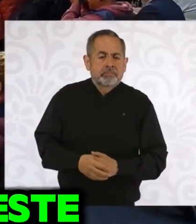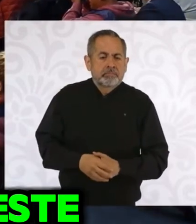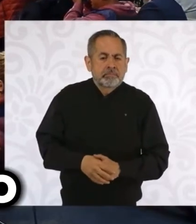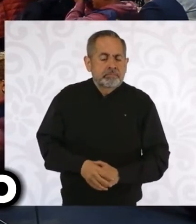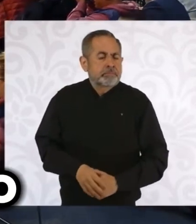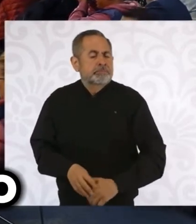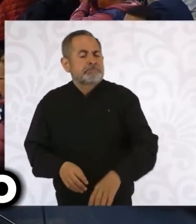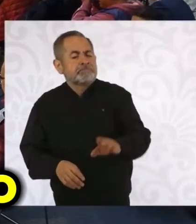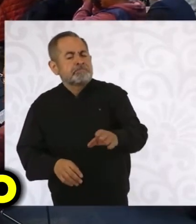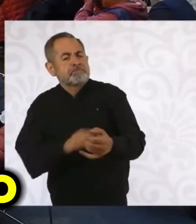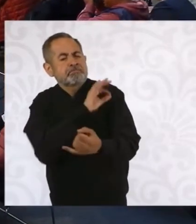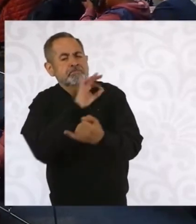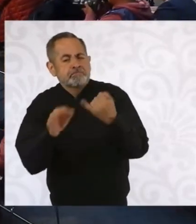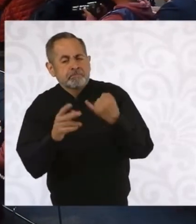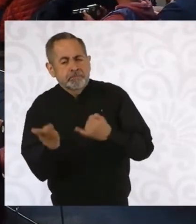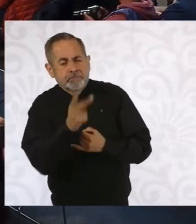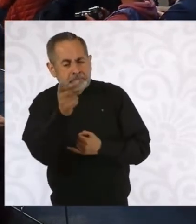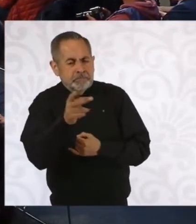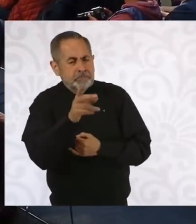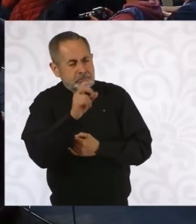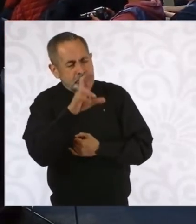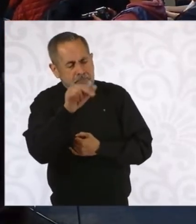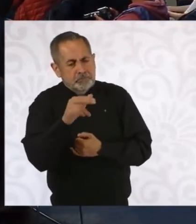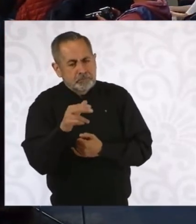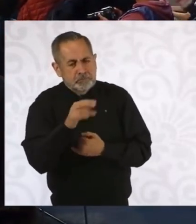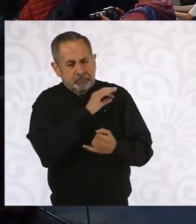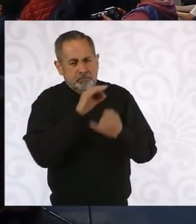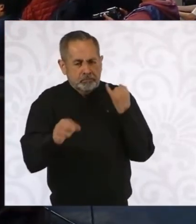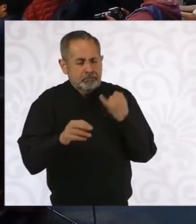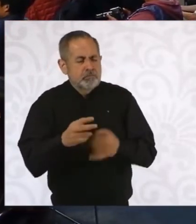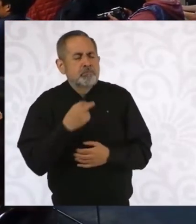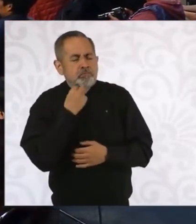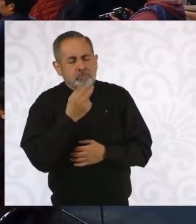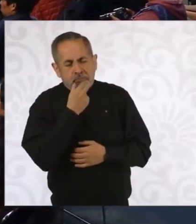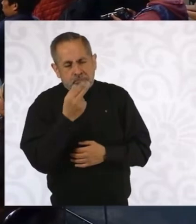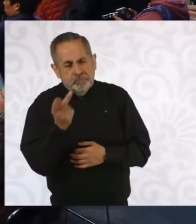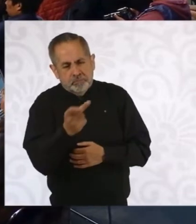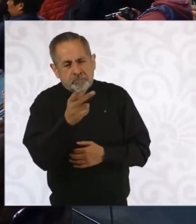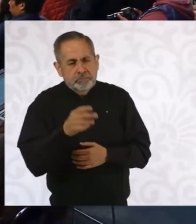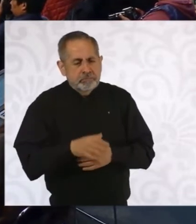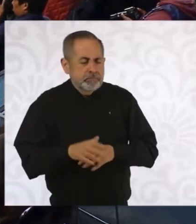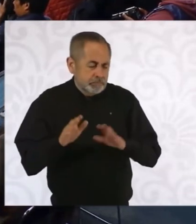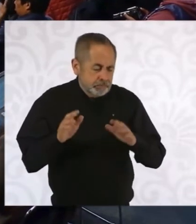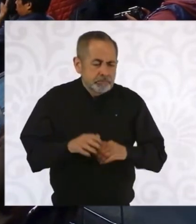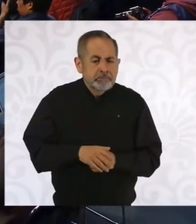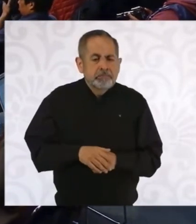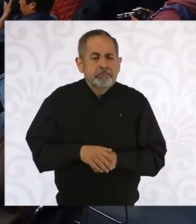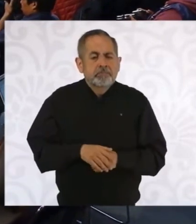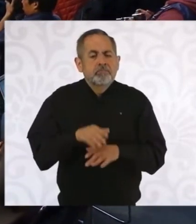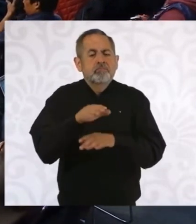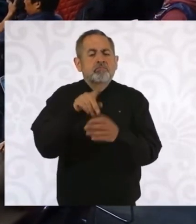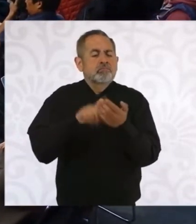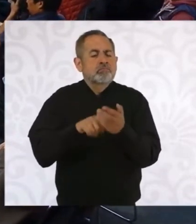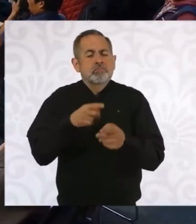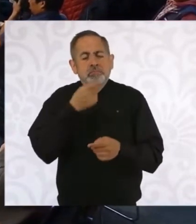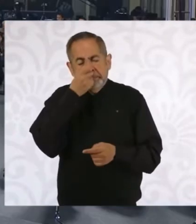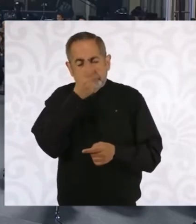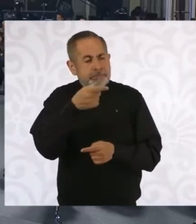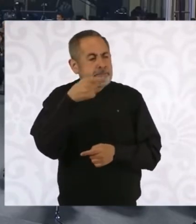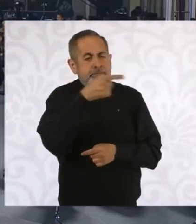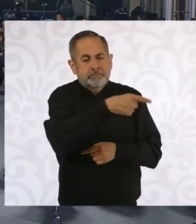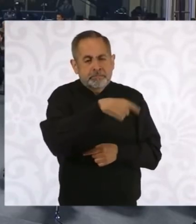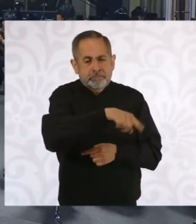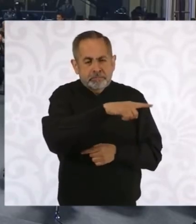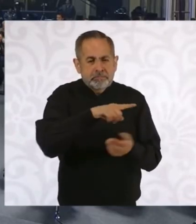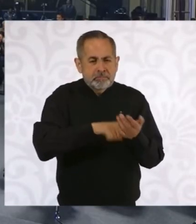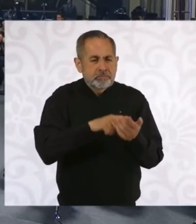doctora, preguntarle, bueno, ya lo de legal y legal y moral, me refería a lo de su